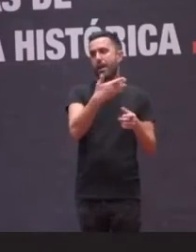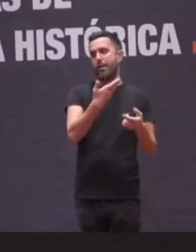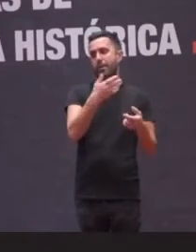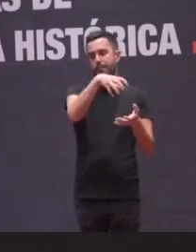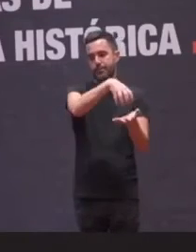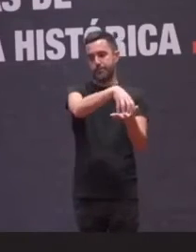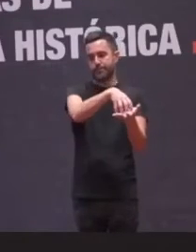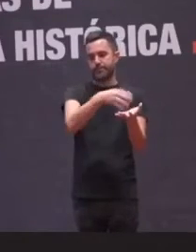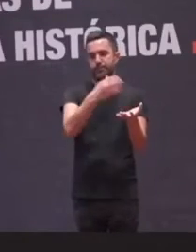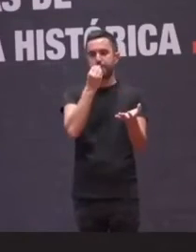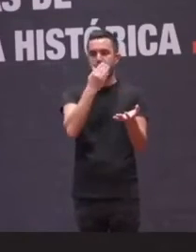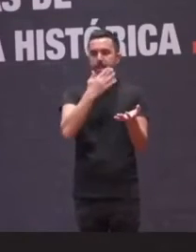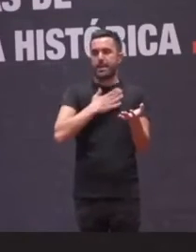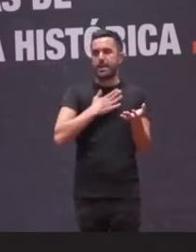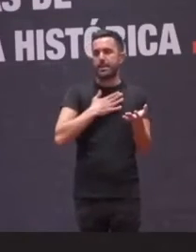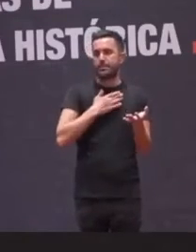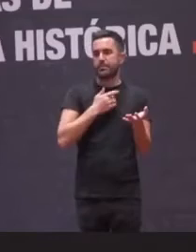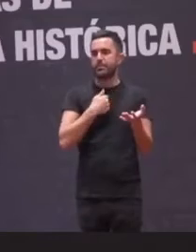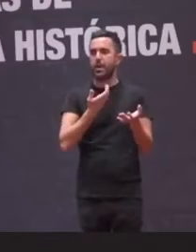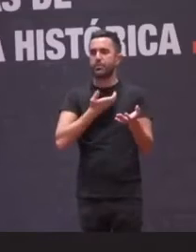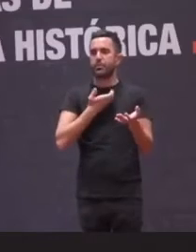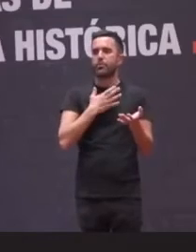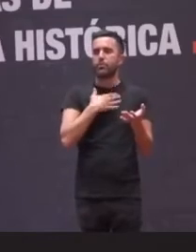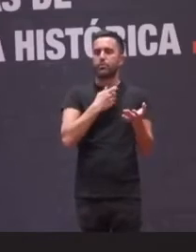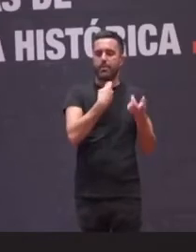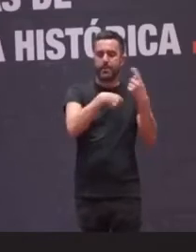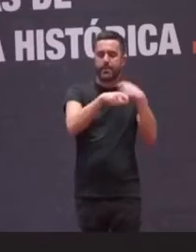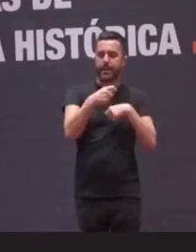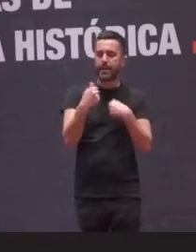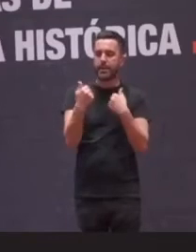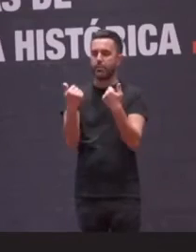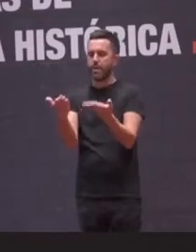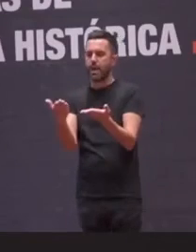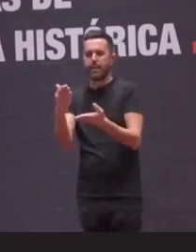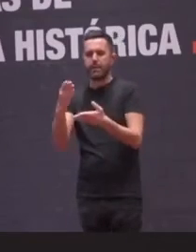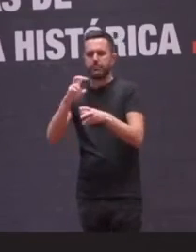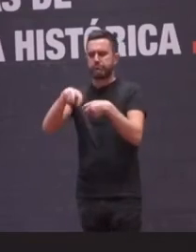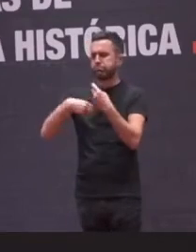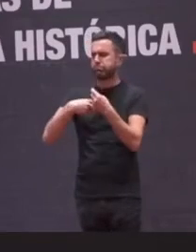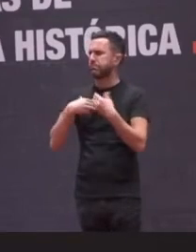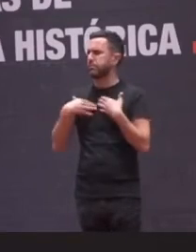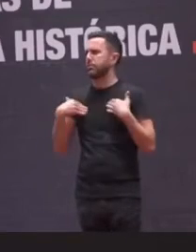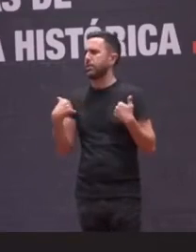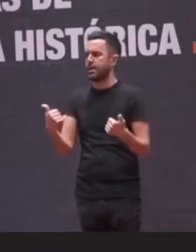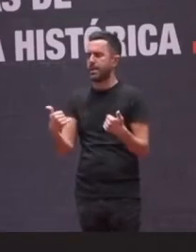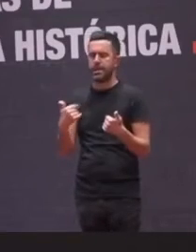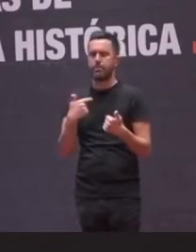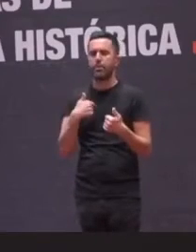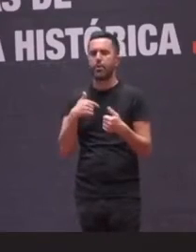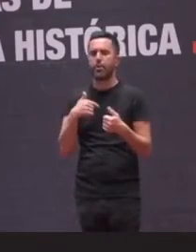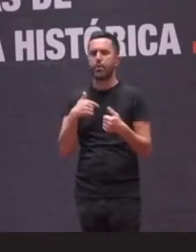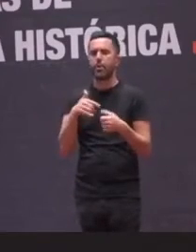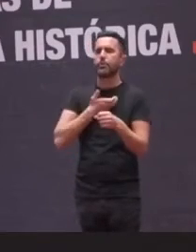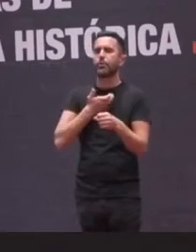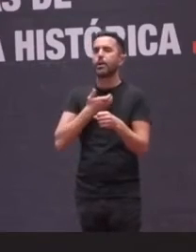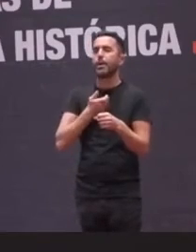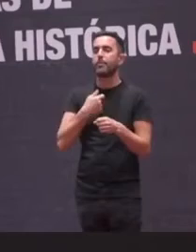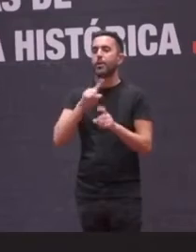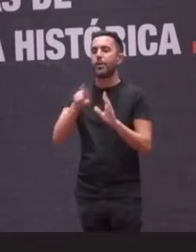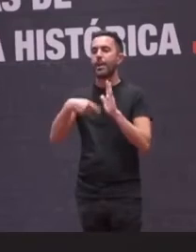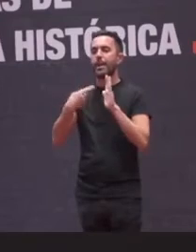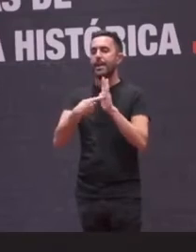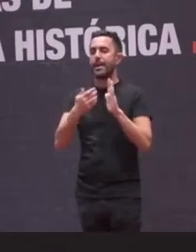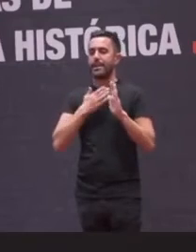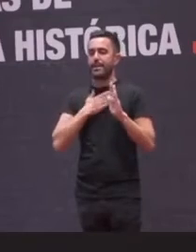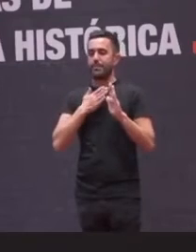podían vendelas, donalas, facer o que quixeran. Pero iso era no ámbito local. A Lei de Patrimonio do Estado actual derrogou